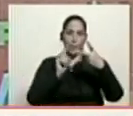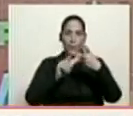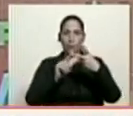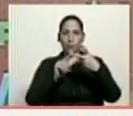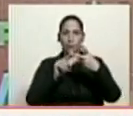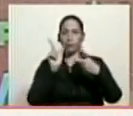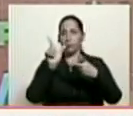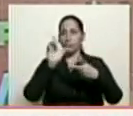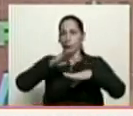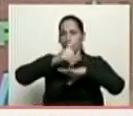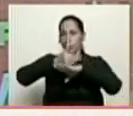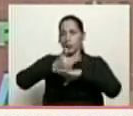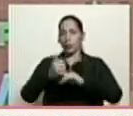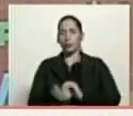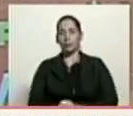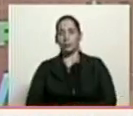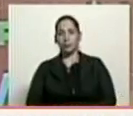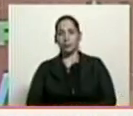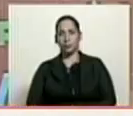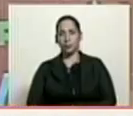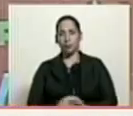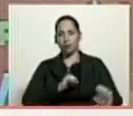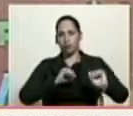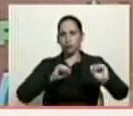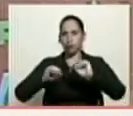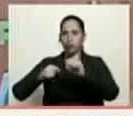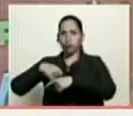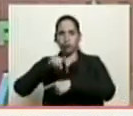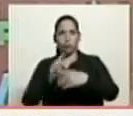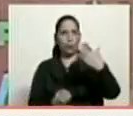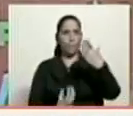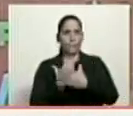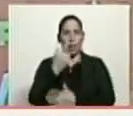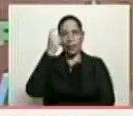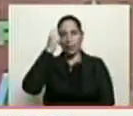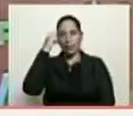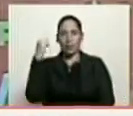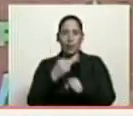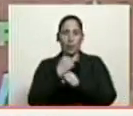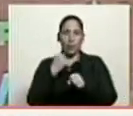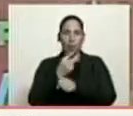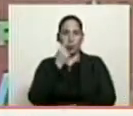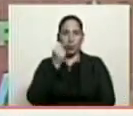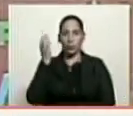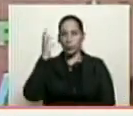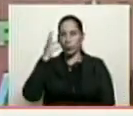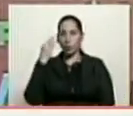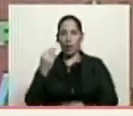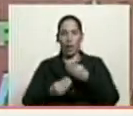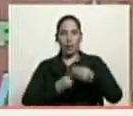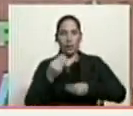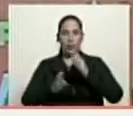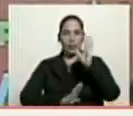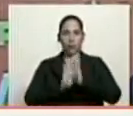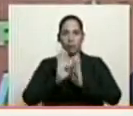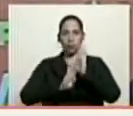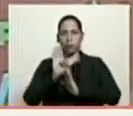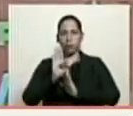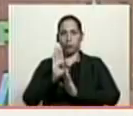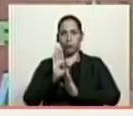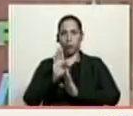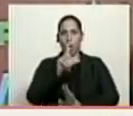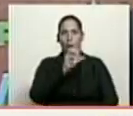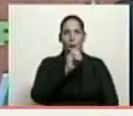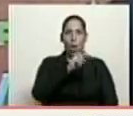directiva nacional del Partido Socialista Unido de Venezuela, la movilización de este primero de mayo, Día del Trabajador, que se estará desarrollando desde Longaray